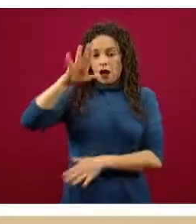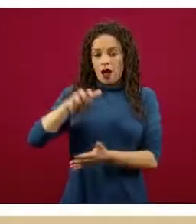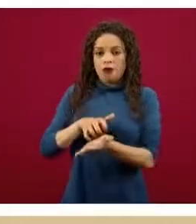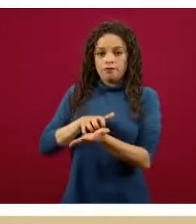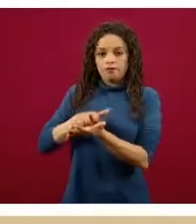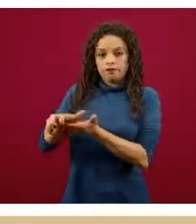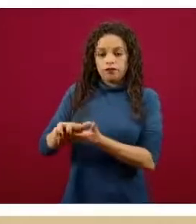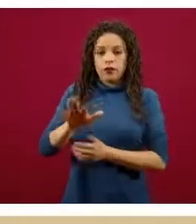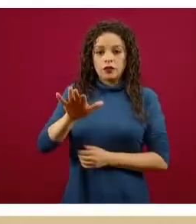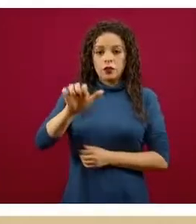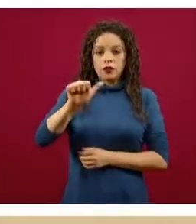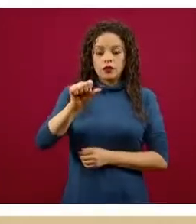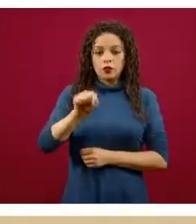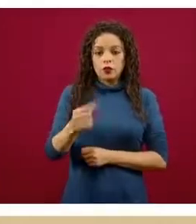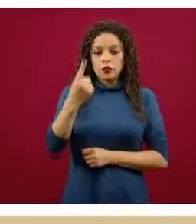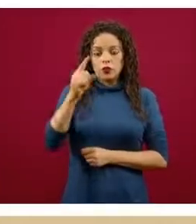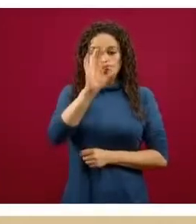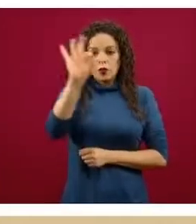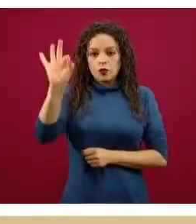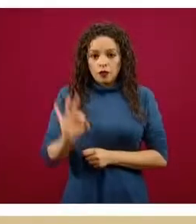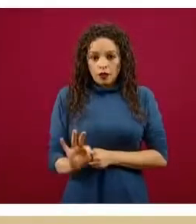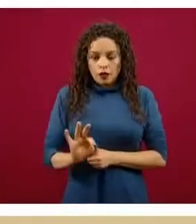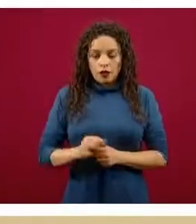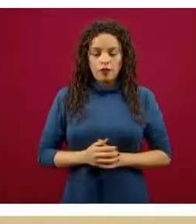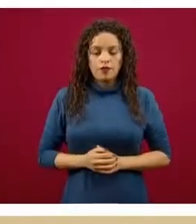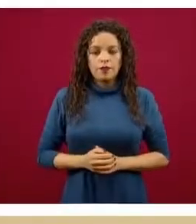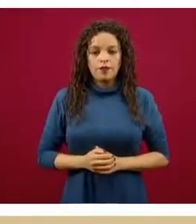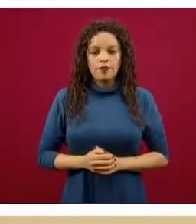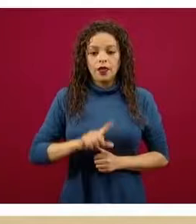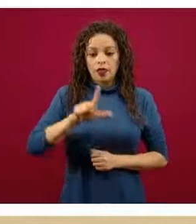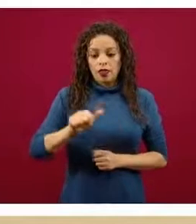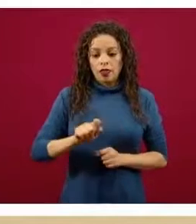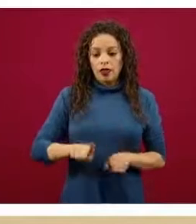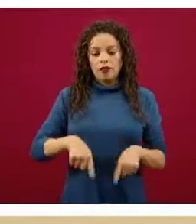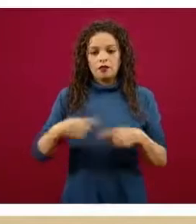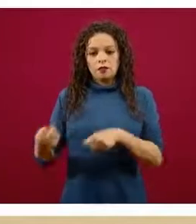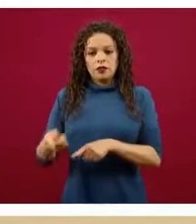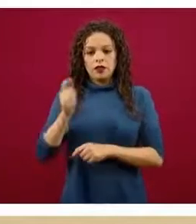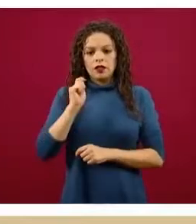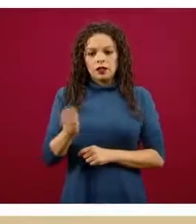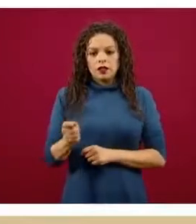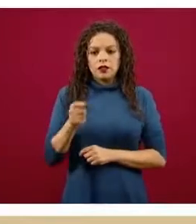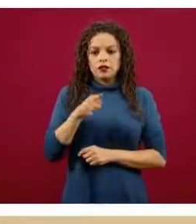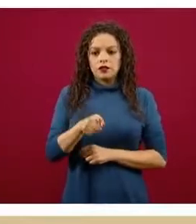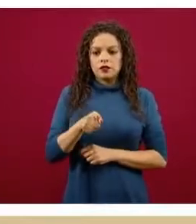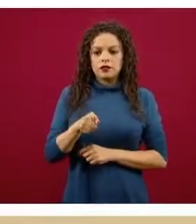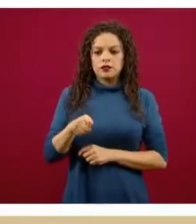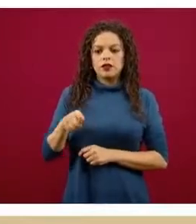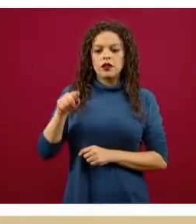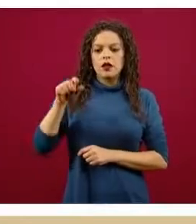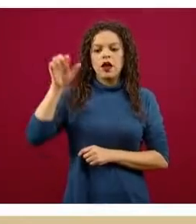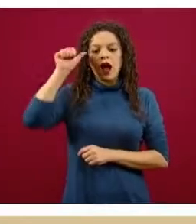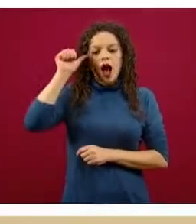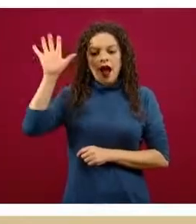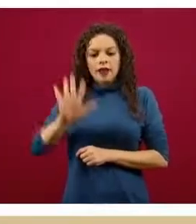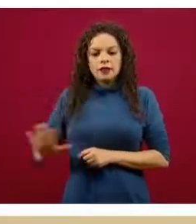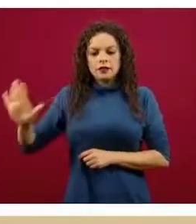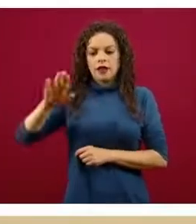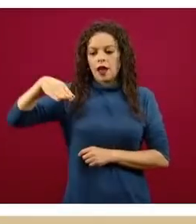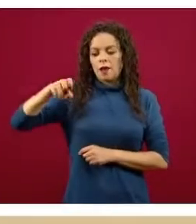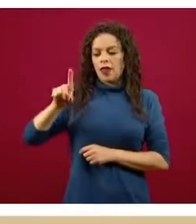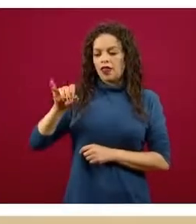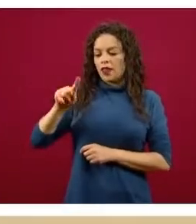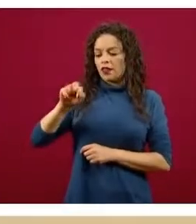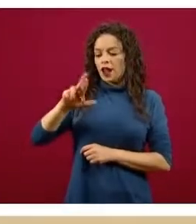actualmente el 56.1%, y seguido de Asia Sudoriental, Mediterráneo Oriental y Europa, con